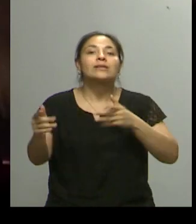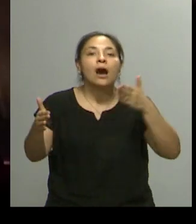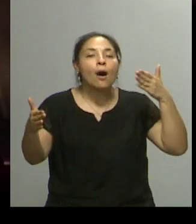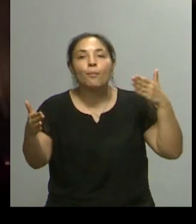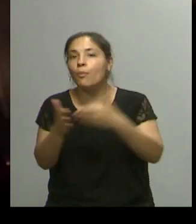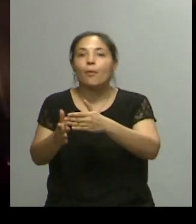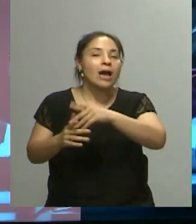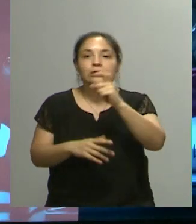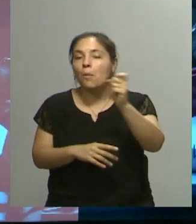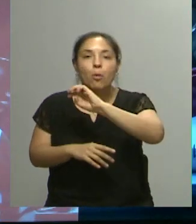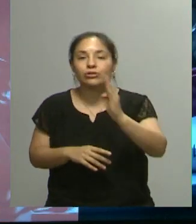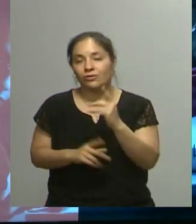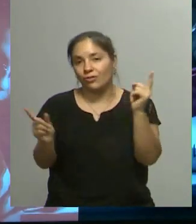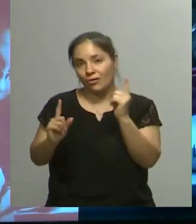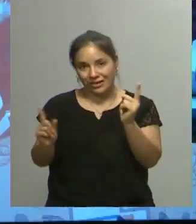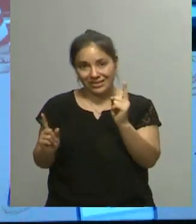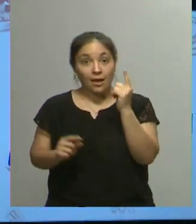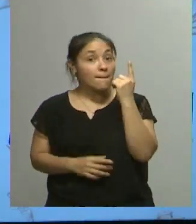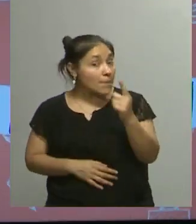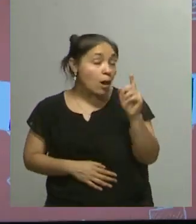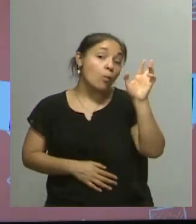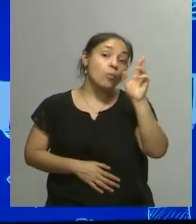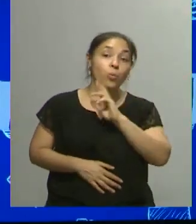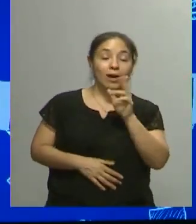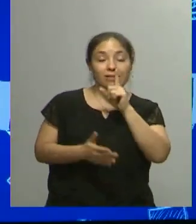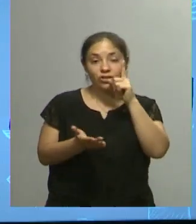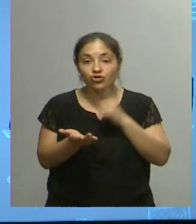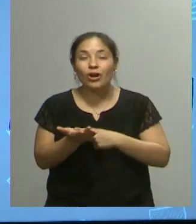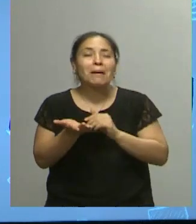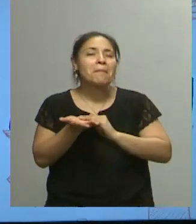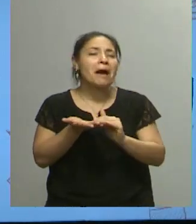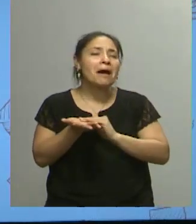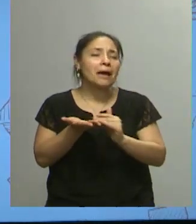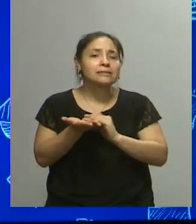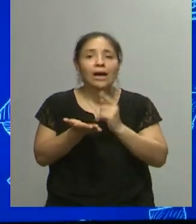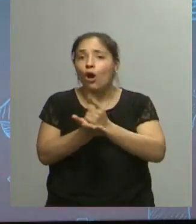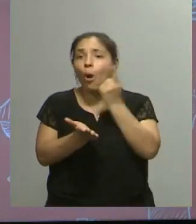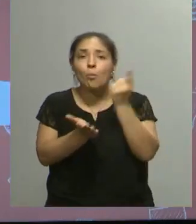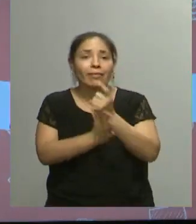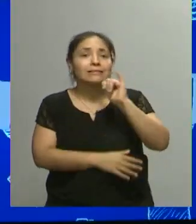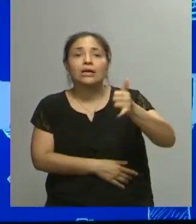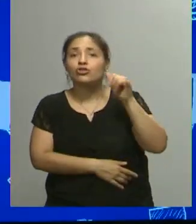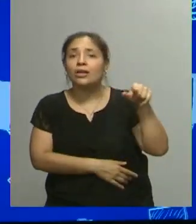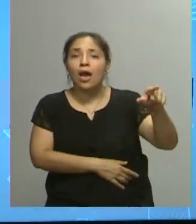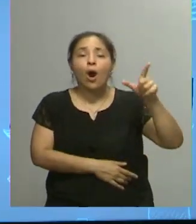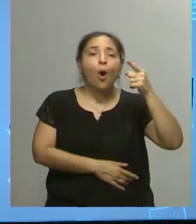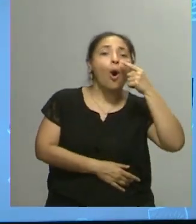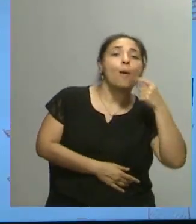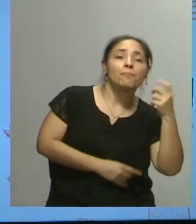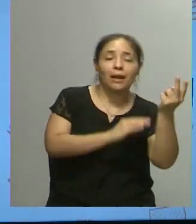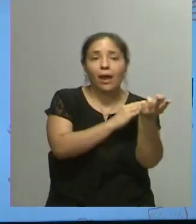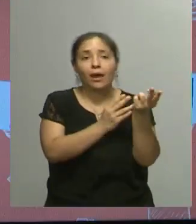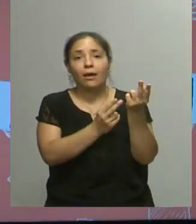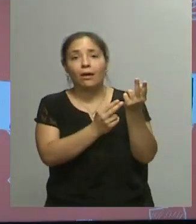completamente, pero las mujeres no pueden hacer cosas, decisiones vitales, no pueden tomar decisiones vitales sin la autorización de sus varones